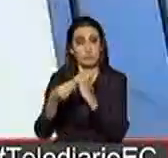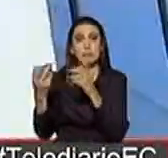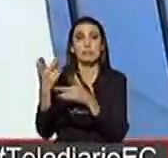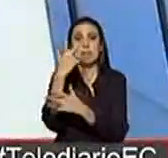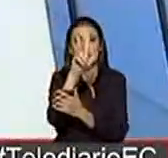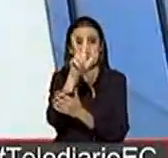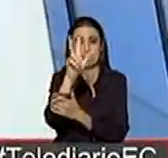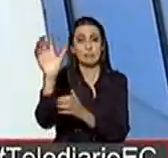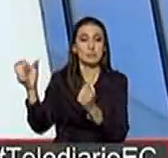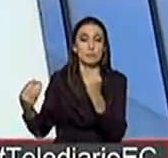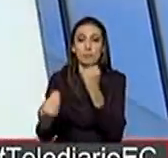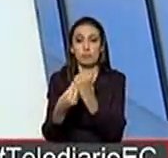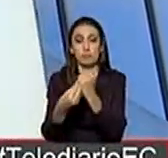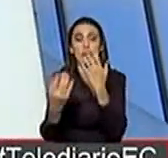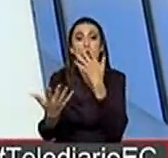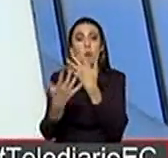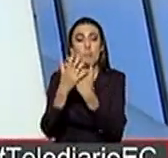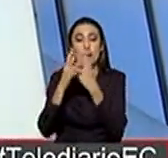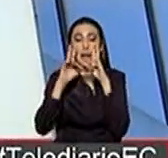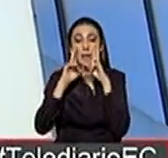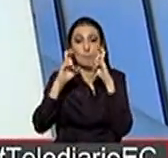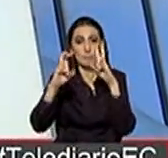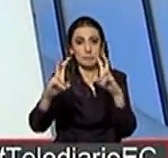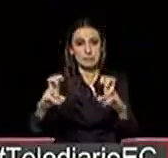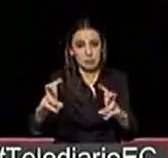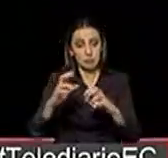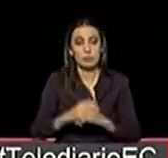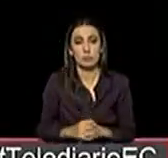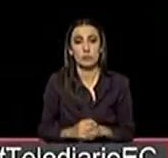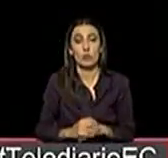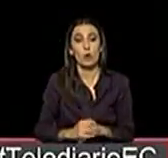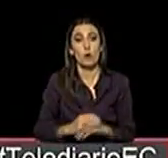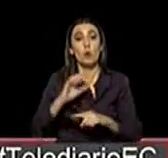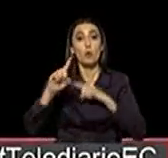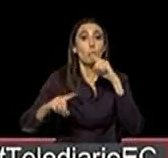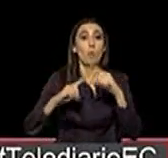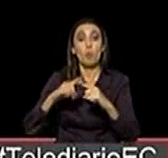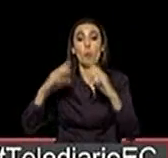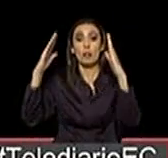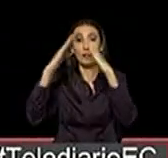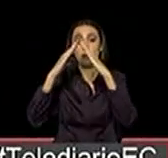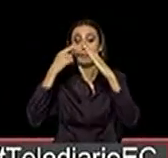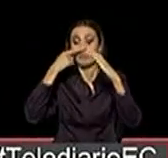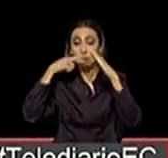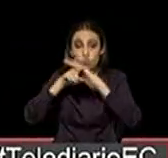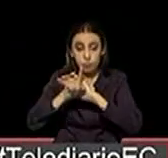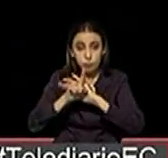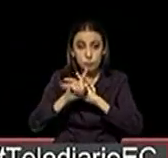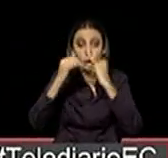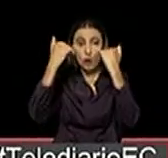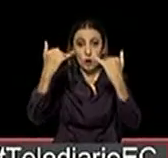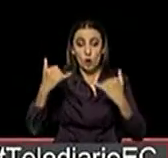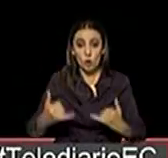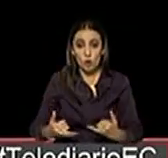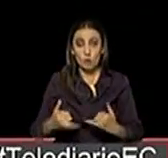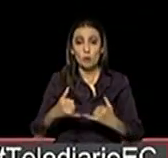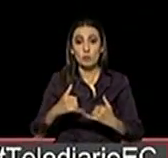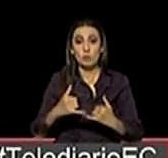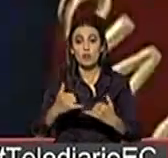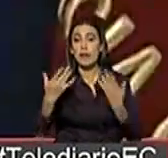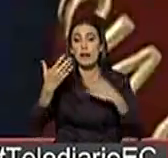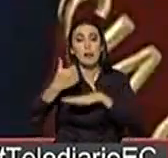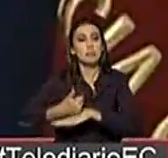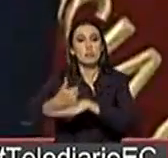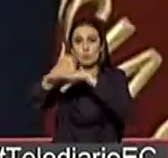flagrancia en quito con fines investigativos tras los allanamientos efectuados la madrugada de este lunes a sus domicilios las